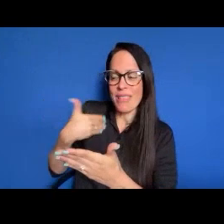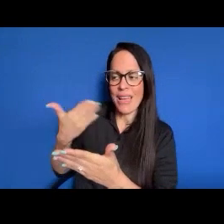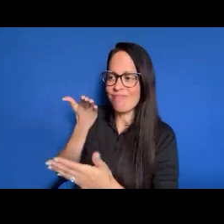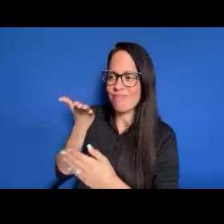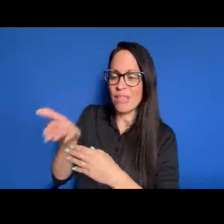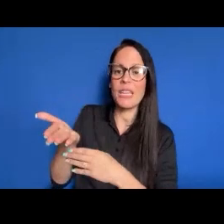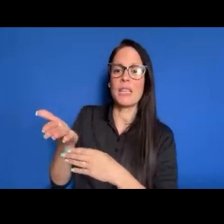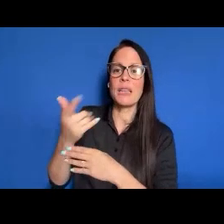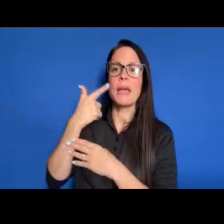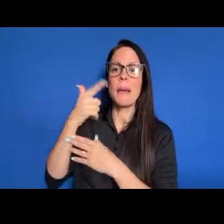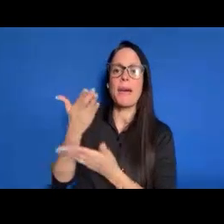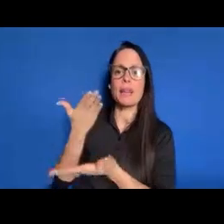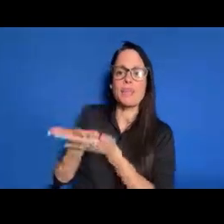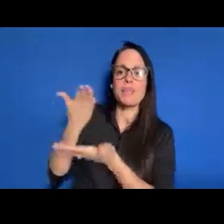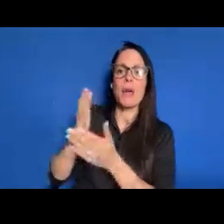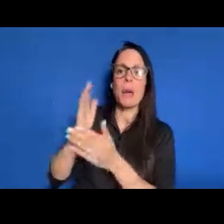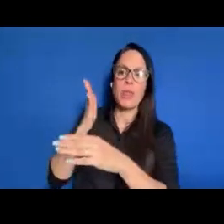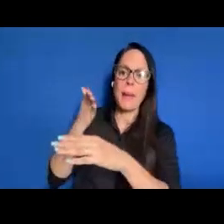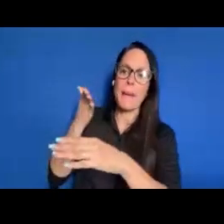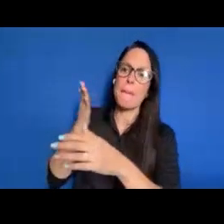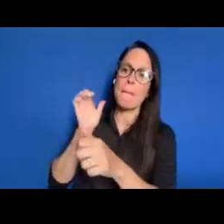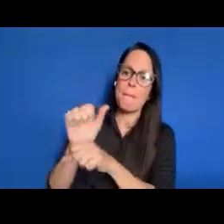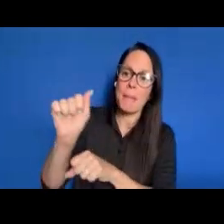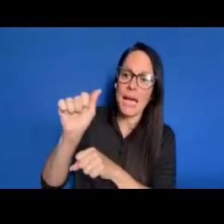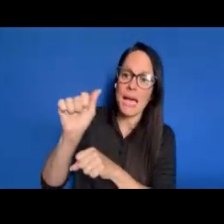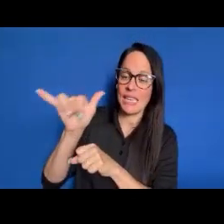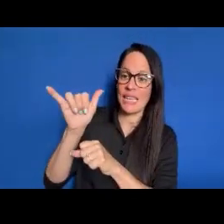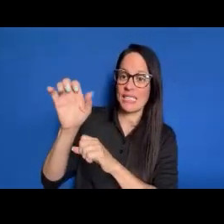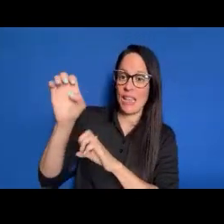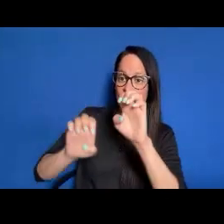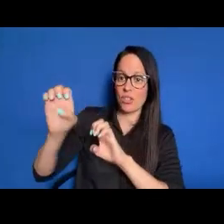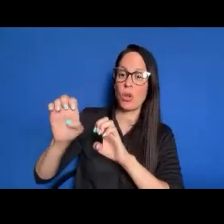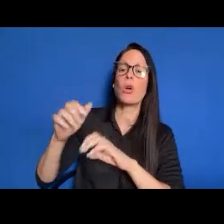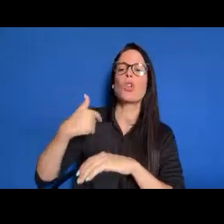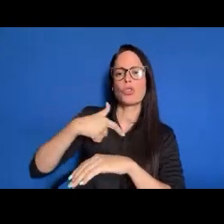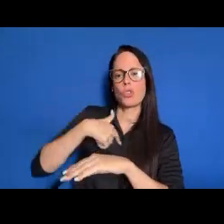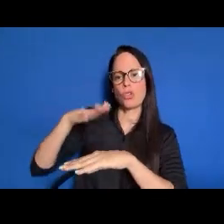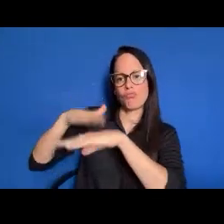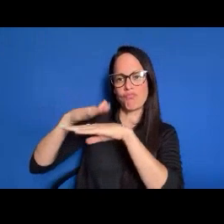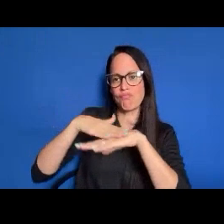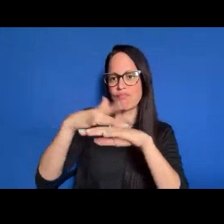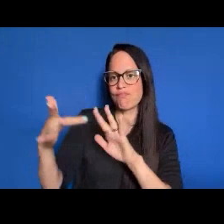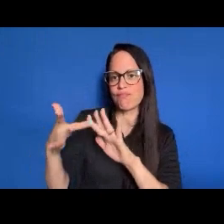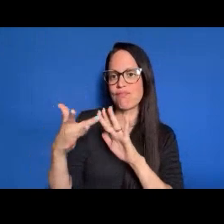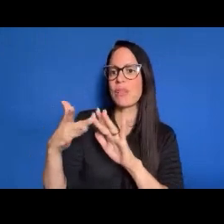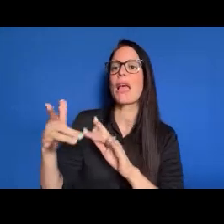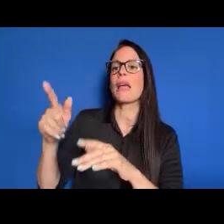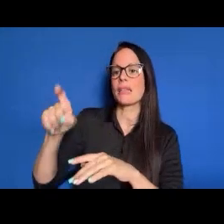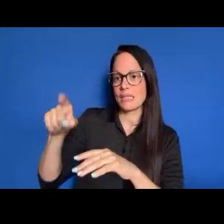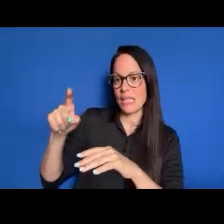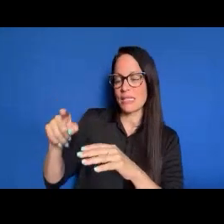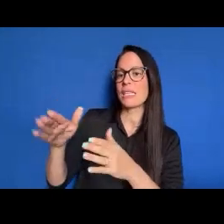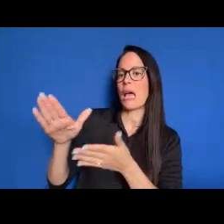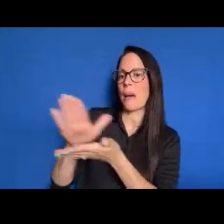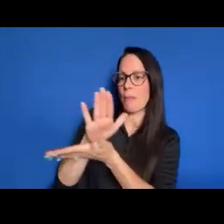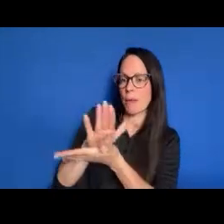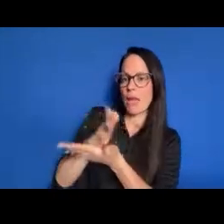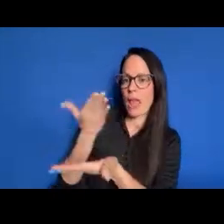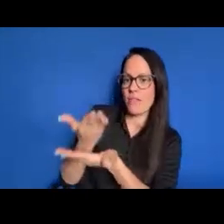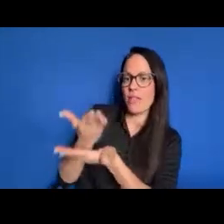a la evaluación, se hizo el esfuerzo de contactar a cada una de las entidades que les faltaba algún tipo de documento y se les dio un periodo extra para